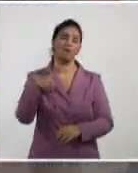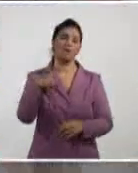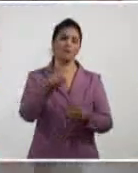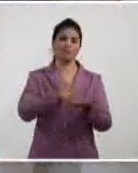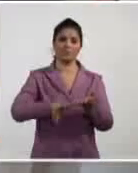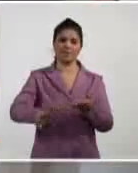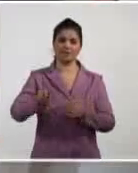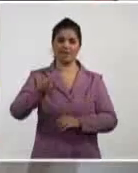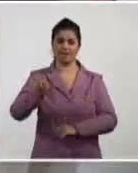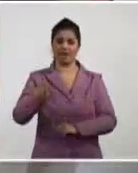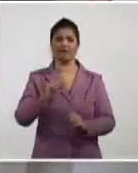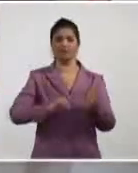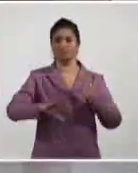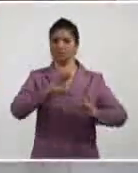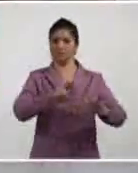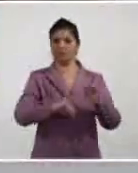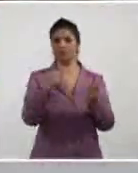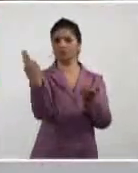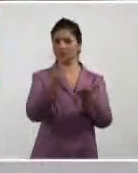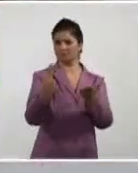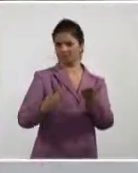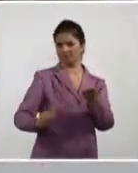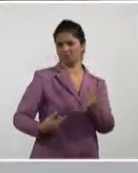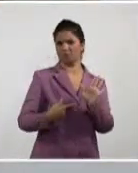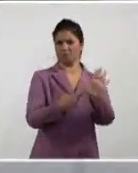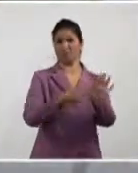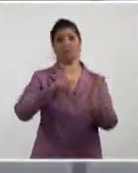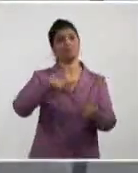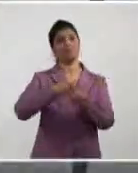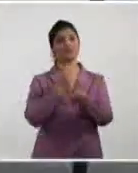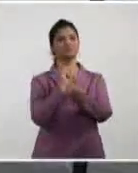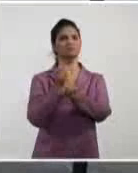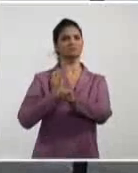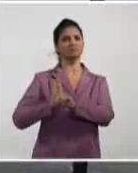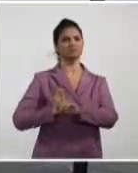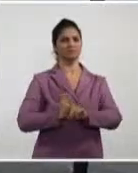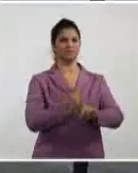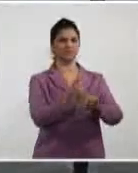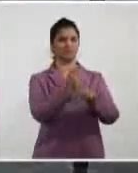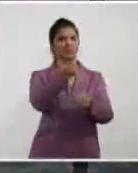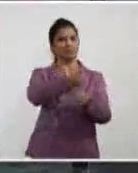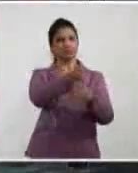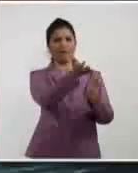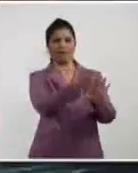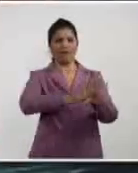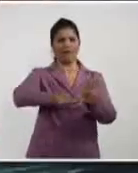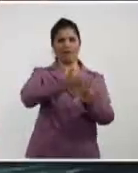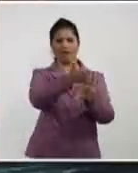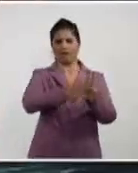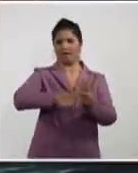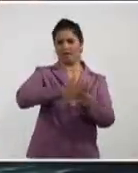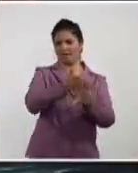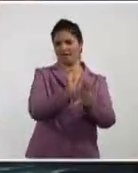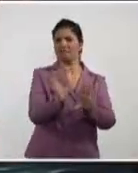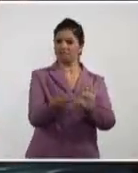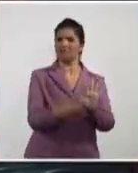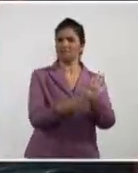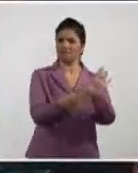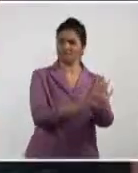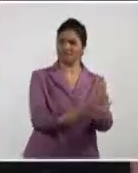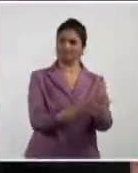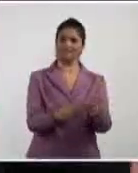fomenta a través de la pintura y también desde la escultura, dos líneas muy fuertes que marcan el virtuosismo de su sello